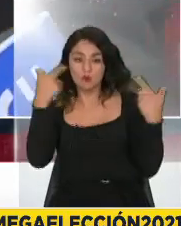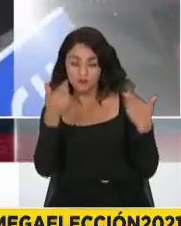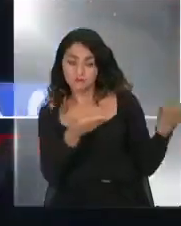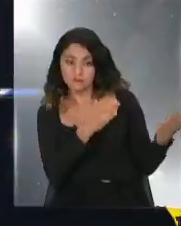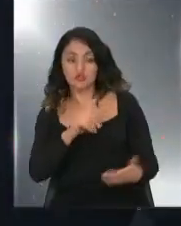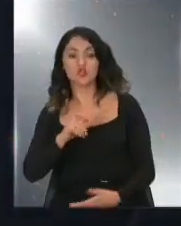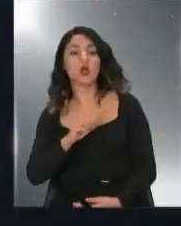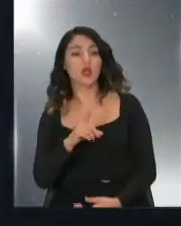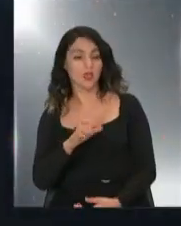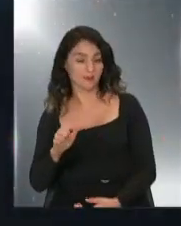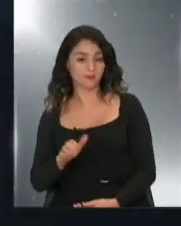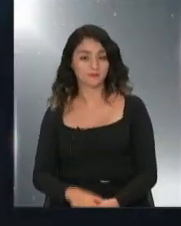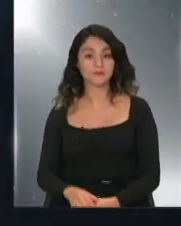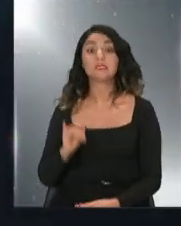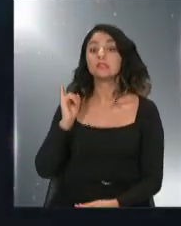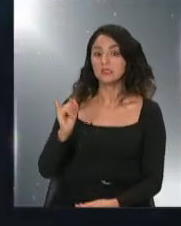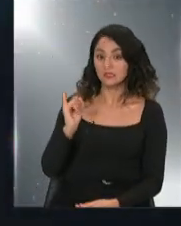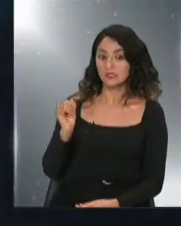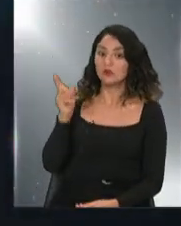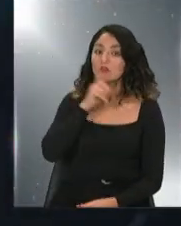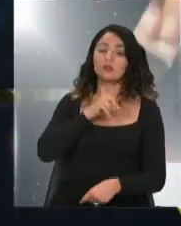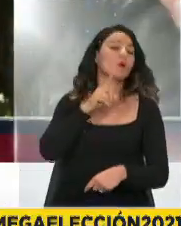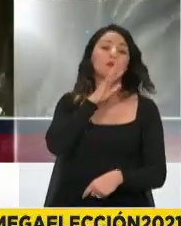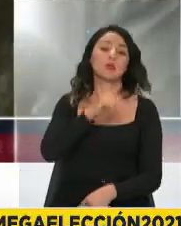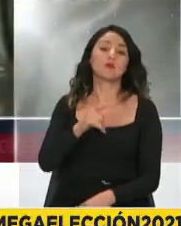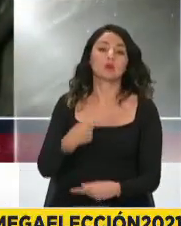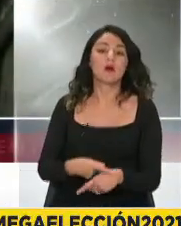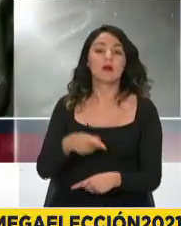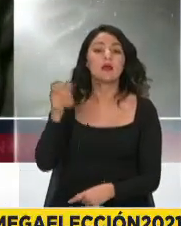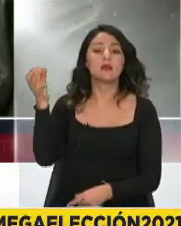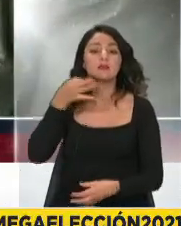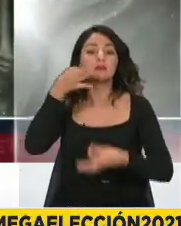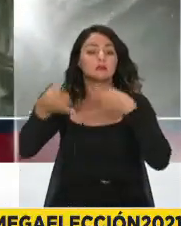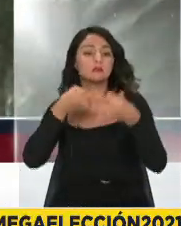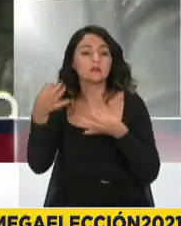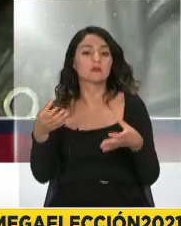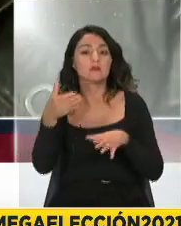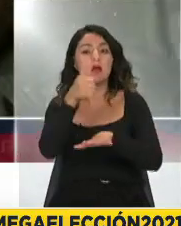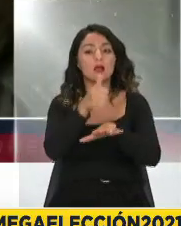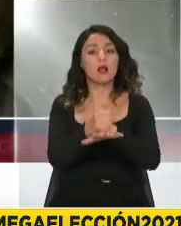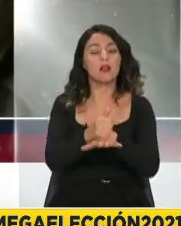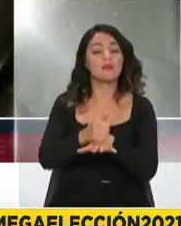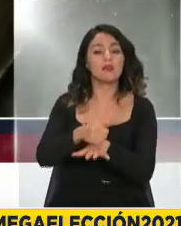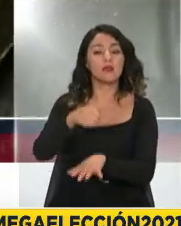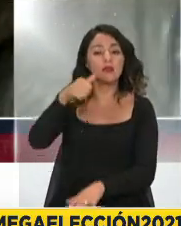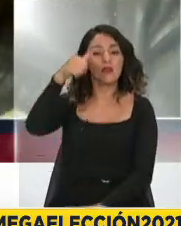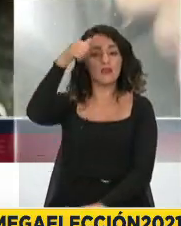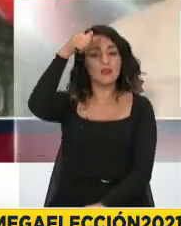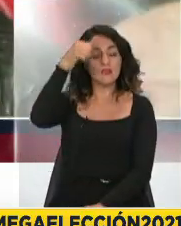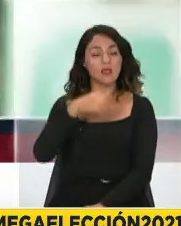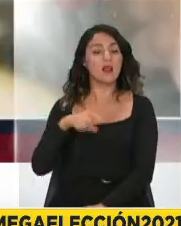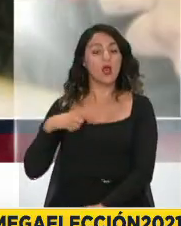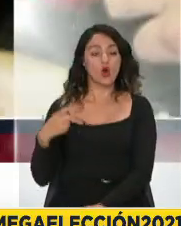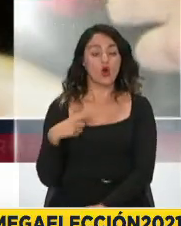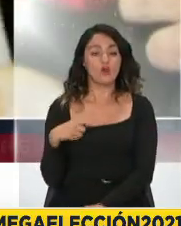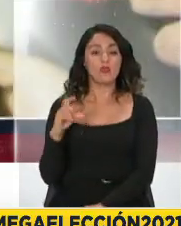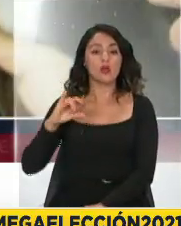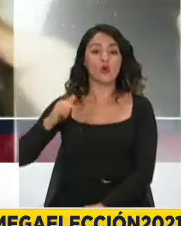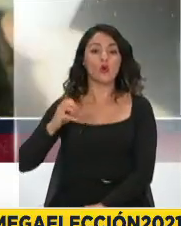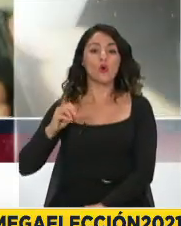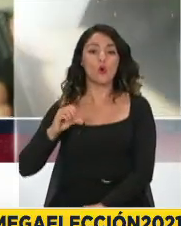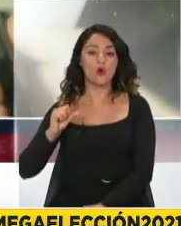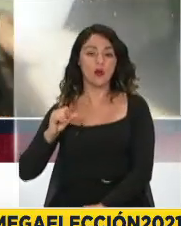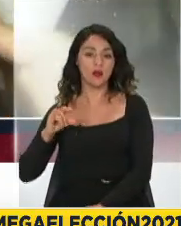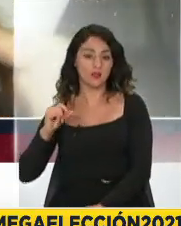Contigo. Sí, noticia de último minuto. Conectamos a esta hora con declaraciones del alcalde de Las Condes, Joaquín Lavín. Ahora tenemos en pantalla a